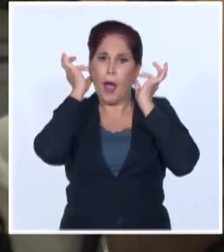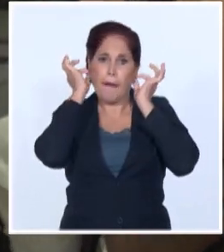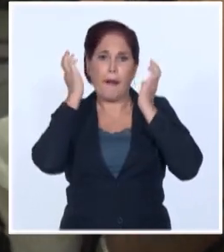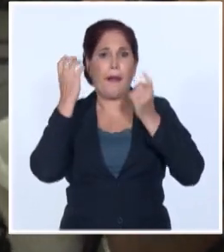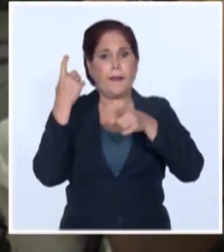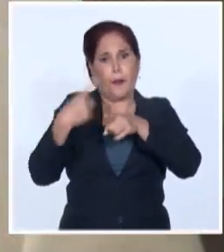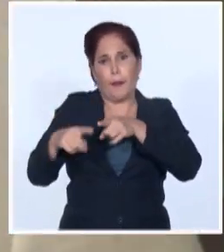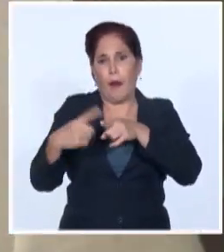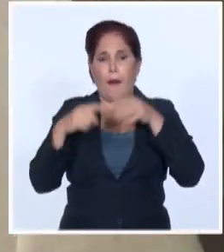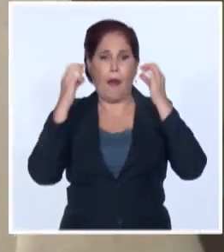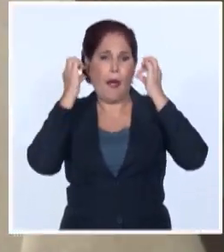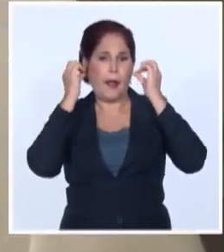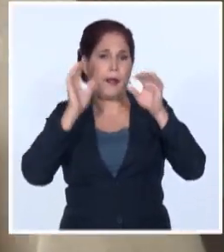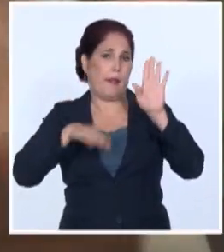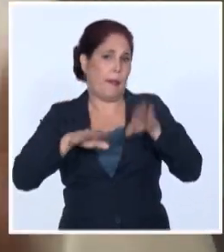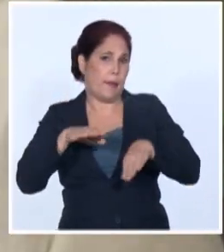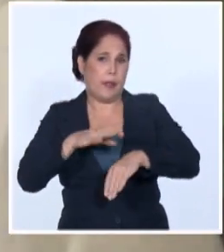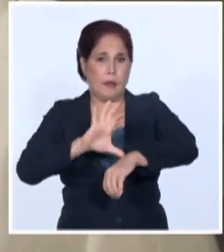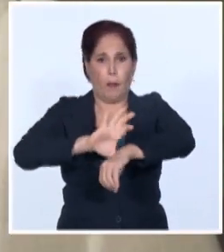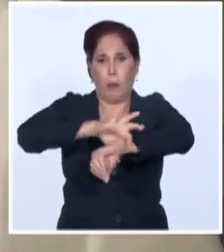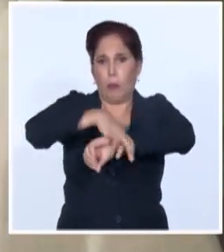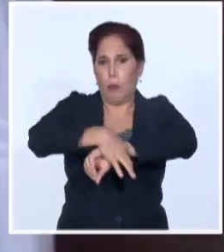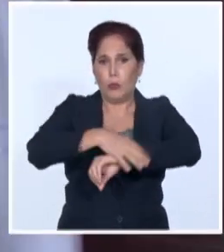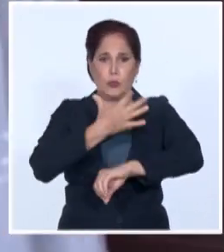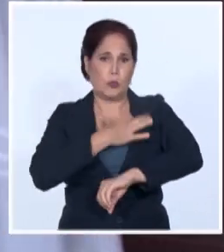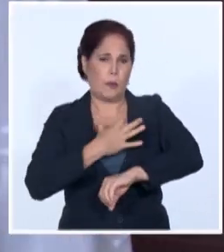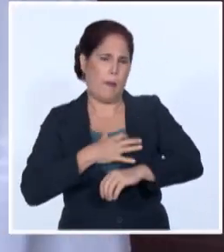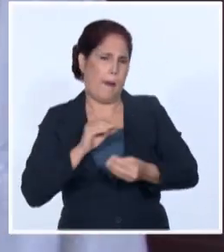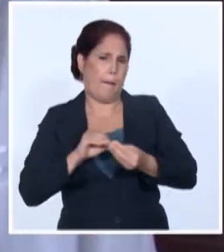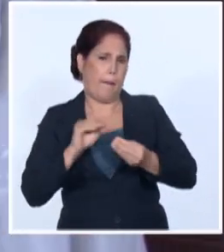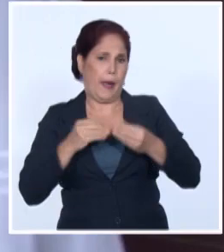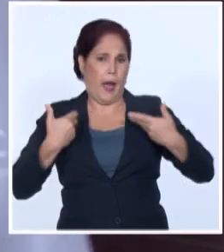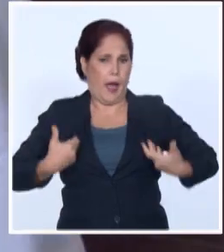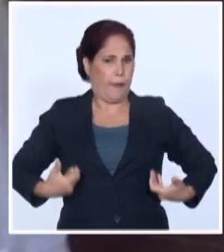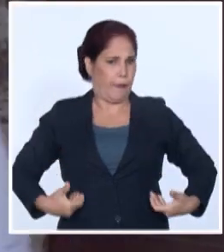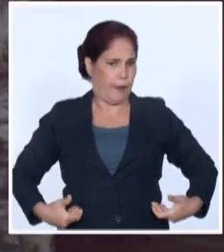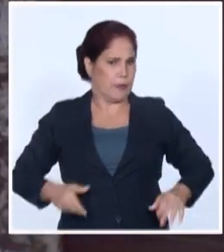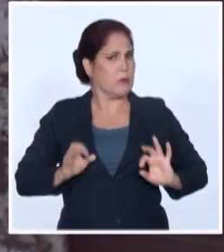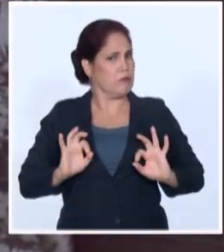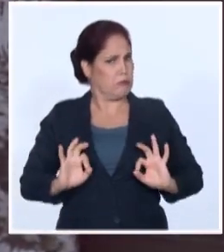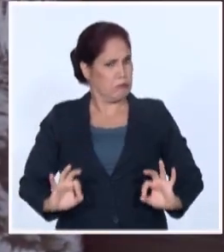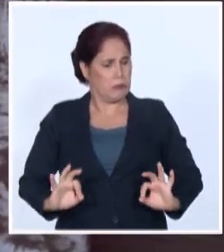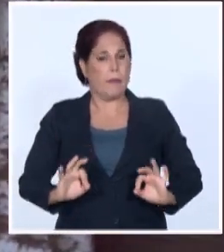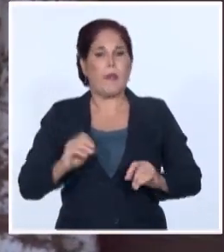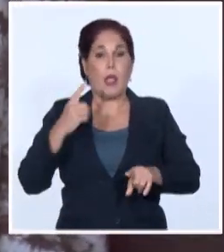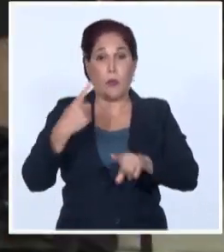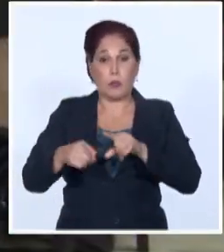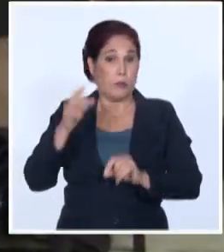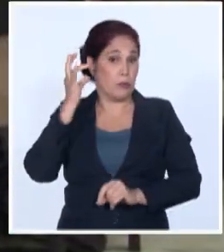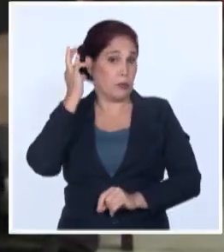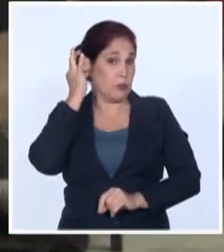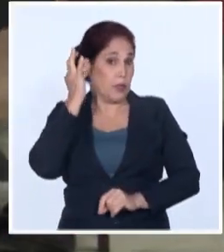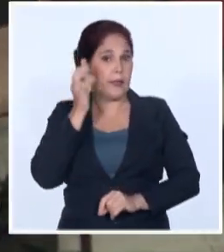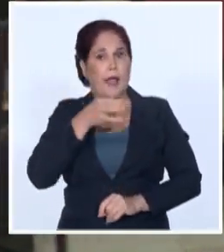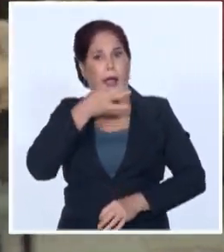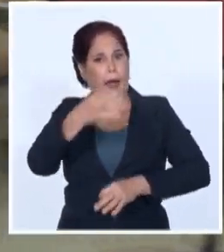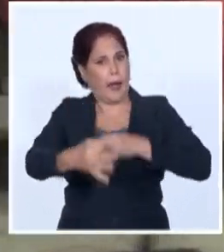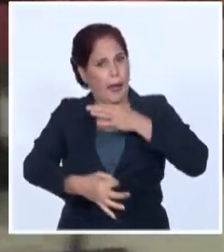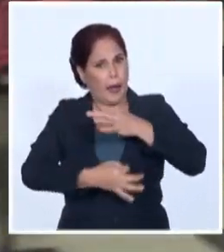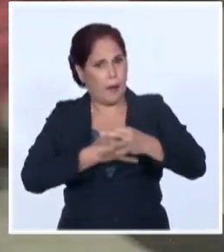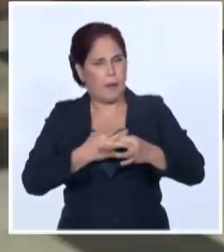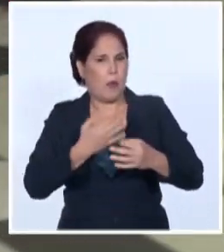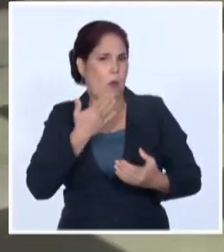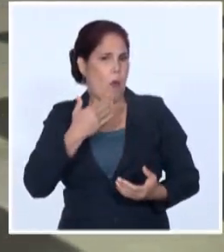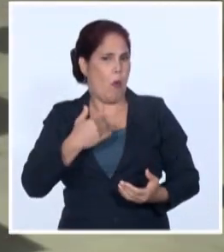con aretes, otras con pulsos, otras con colgantes. Para la ocasión, Isabel Cristina dejó un adelanto de la